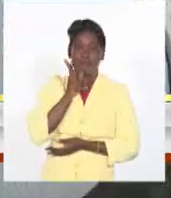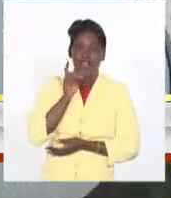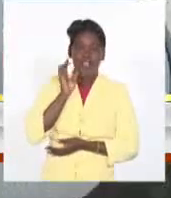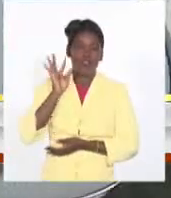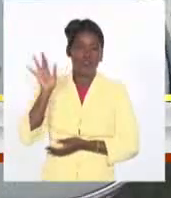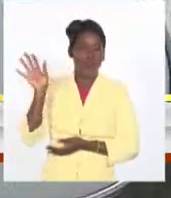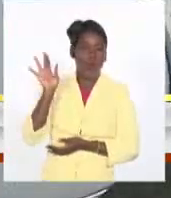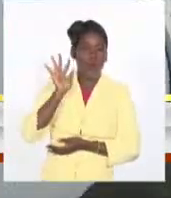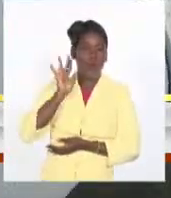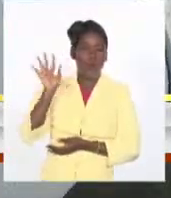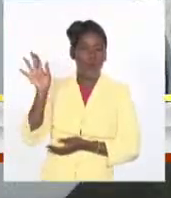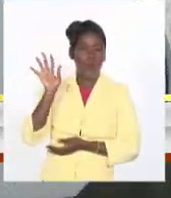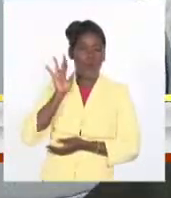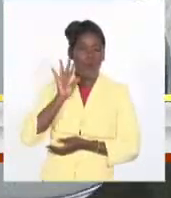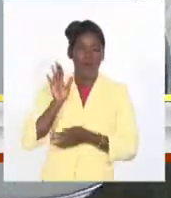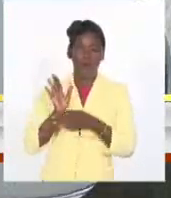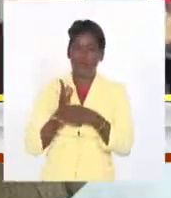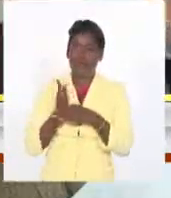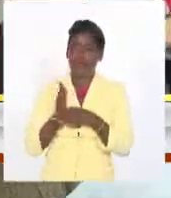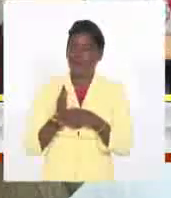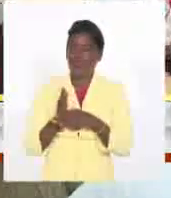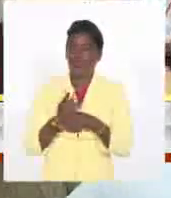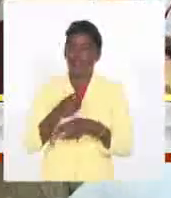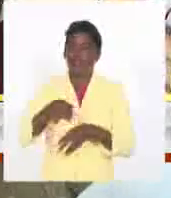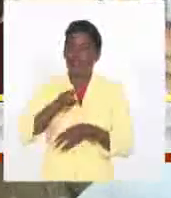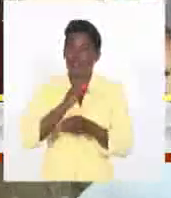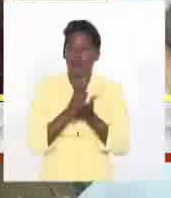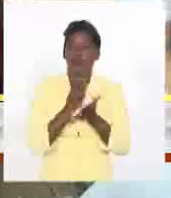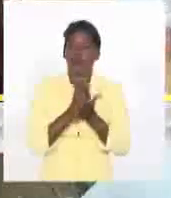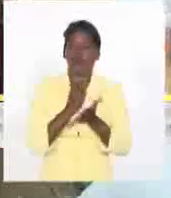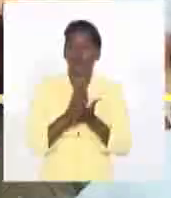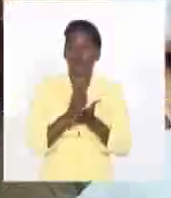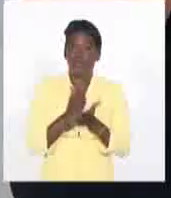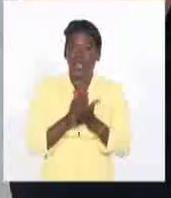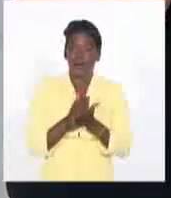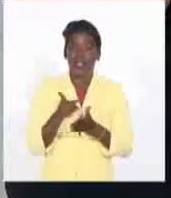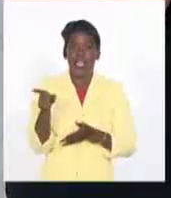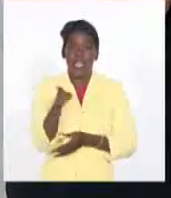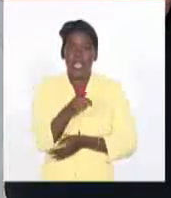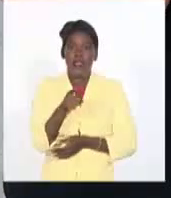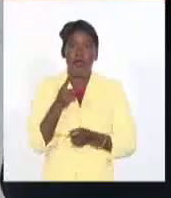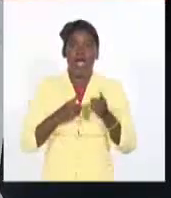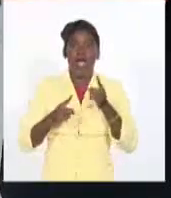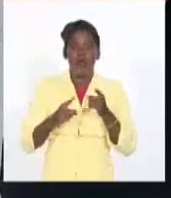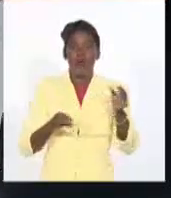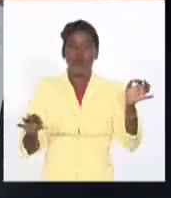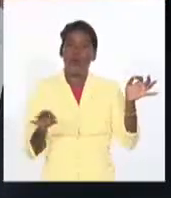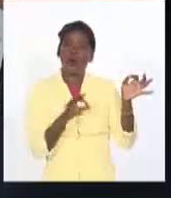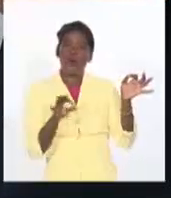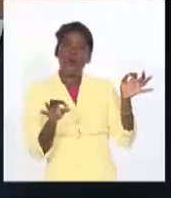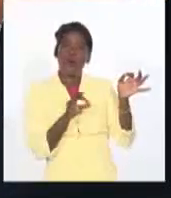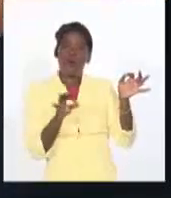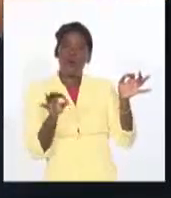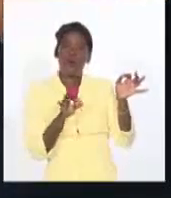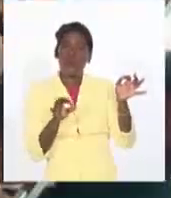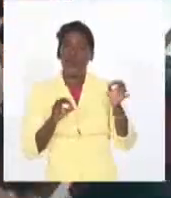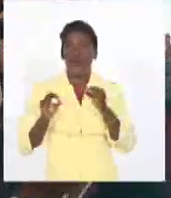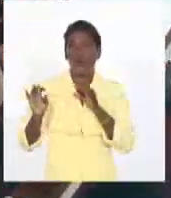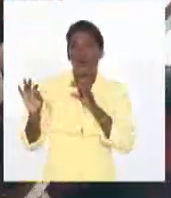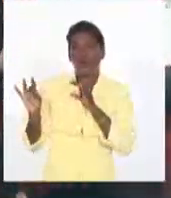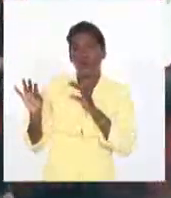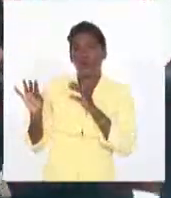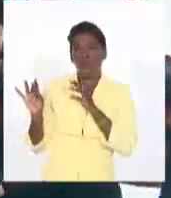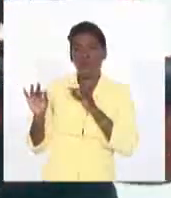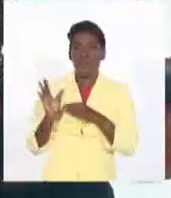piezas que brotaron del ingenio de los estudiantes, quienes interpretaron temas de autores cubanos y extranjeros durante